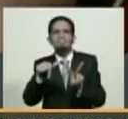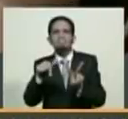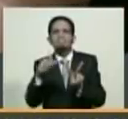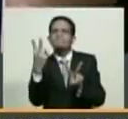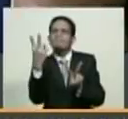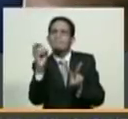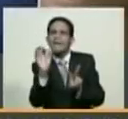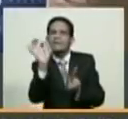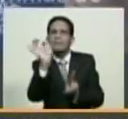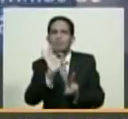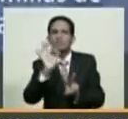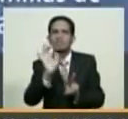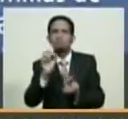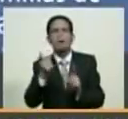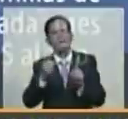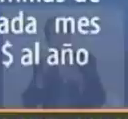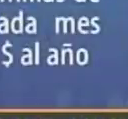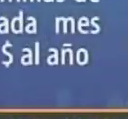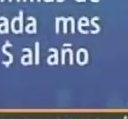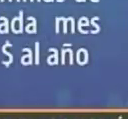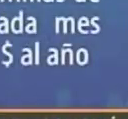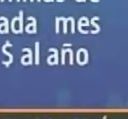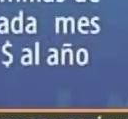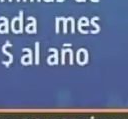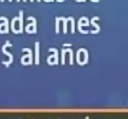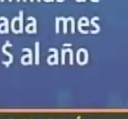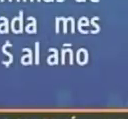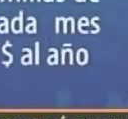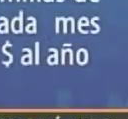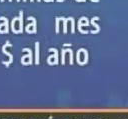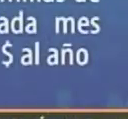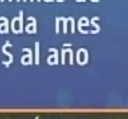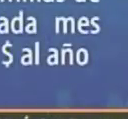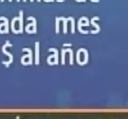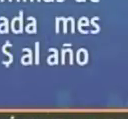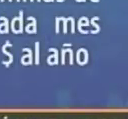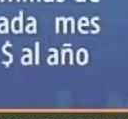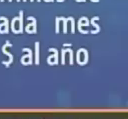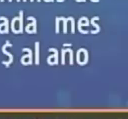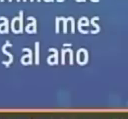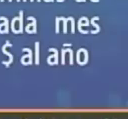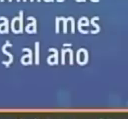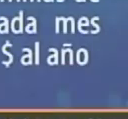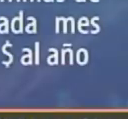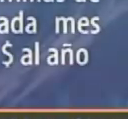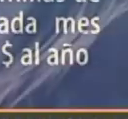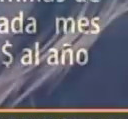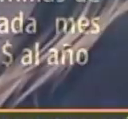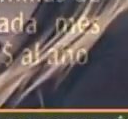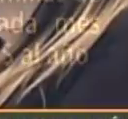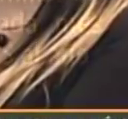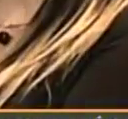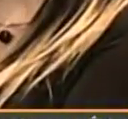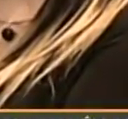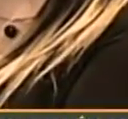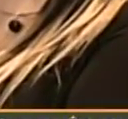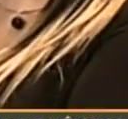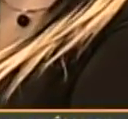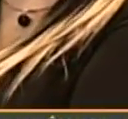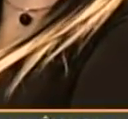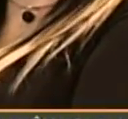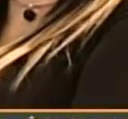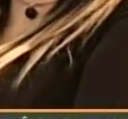20%, algunos años ha llegado al 28%, de todas las viviendas de la Gran Misión Vivienda de Venezuela son